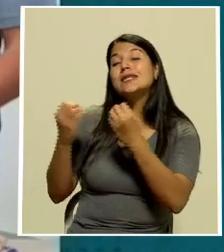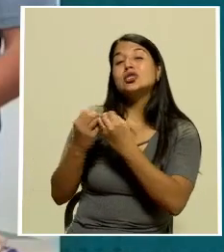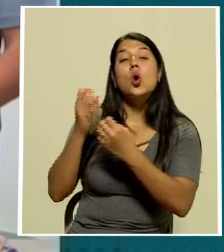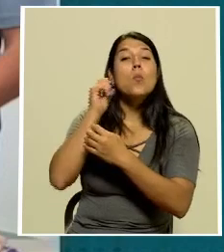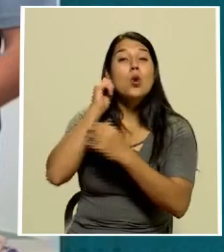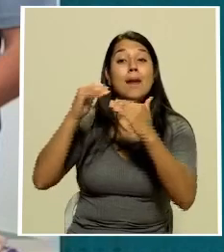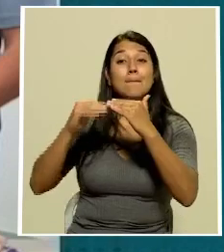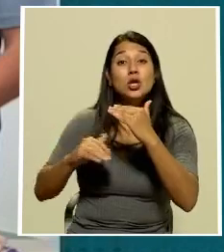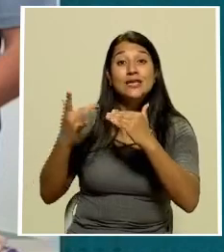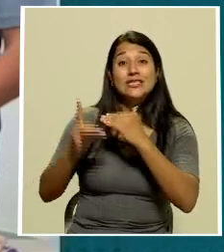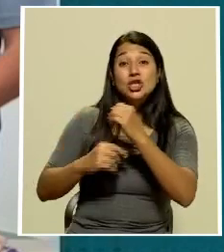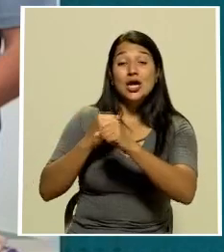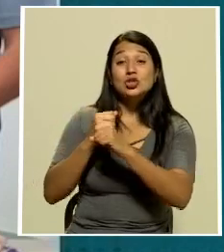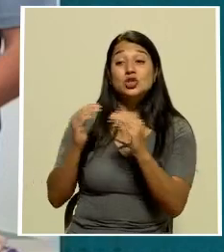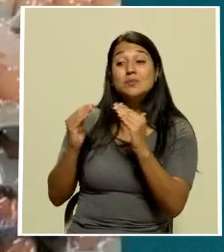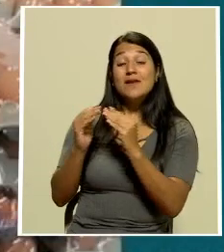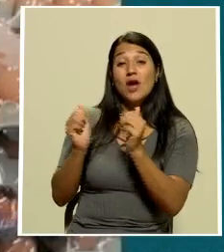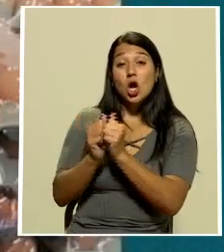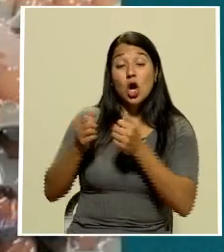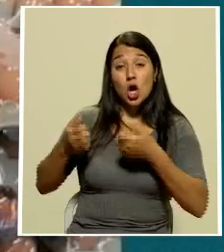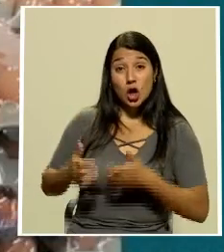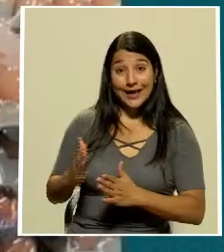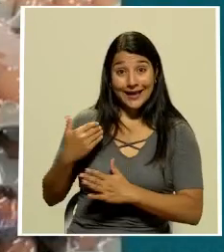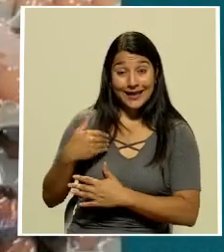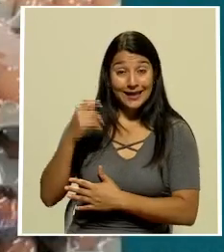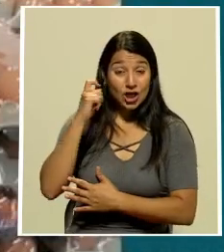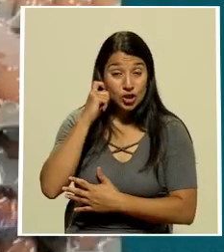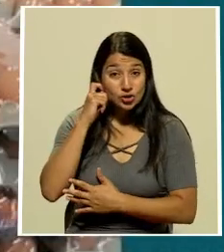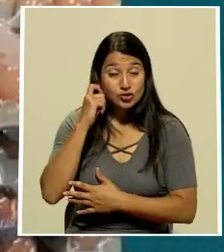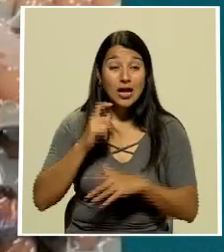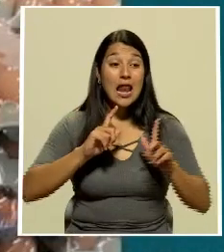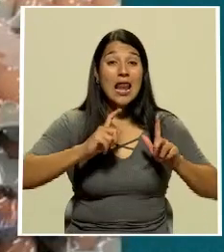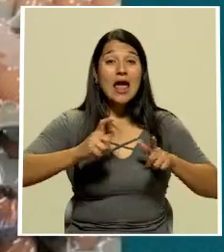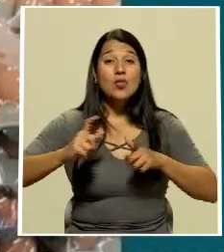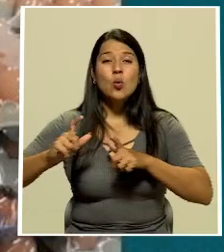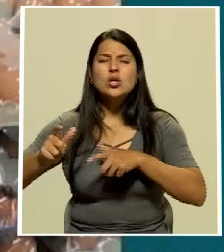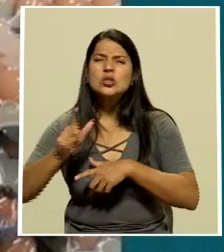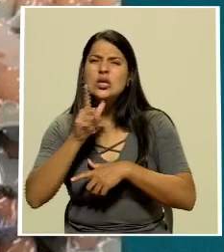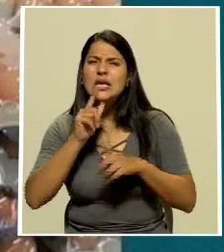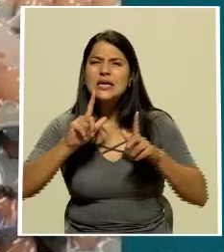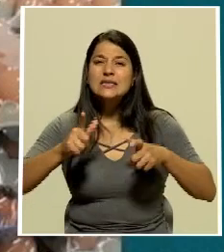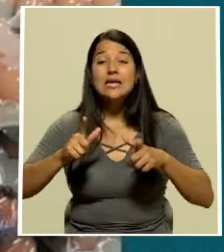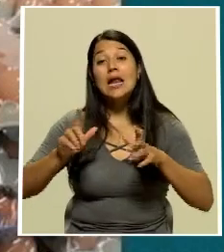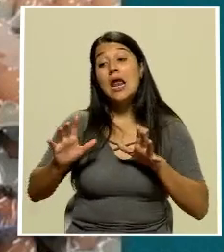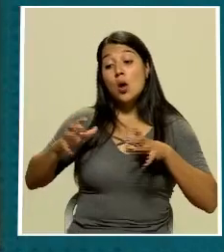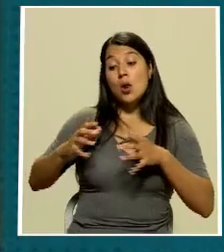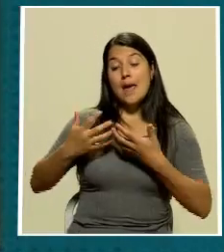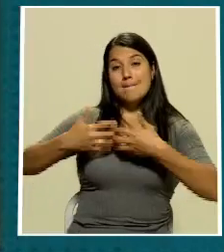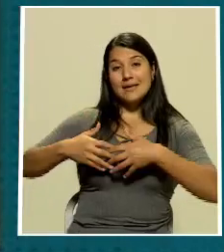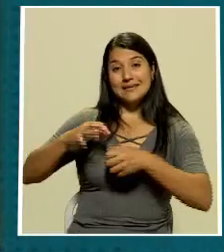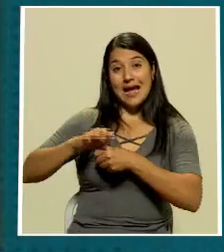menores de edad que viven con sus hijos. La donación es de parte de la Cámara Nacional de Avicultores de Costa